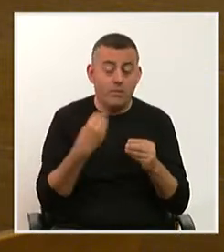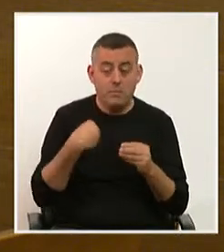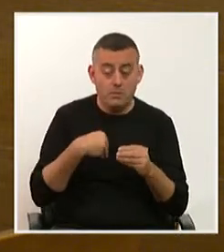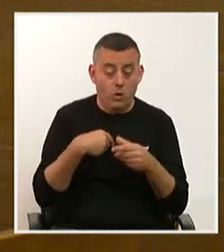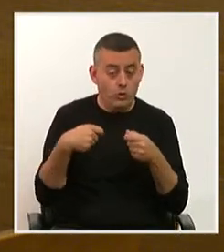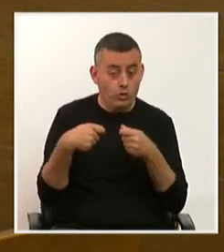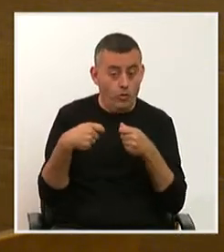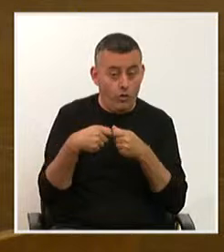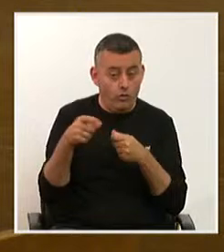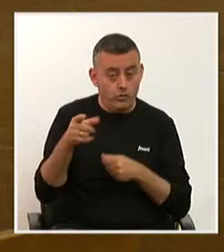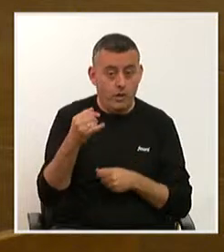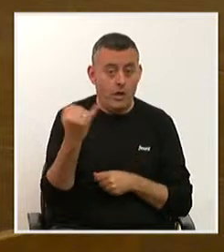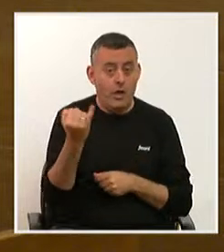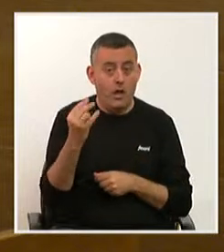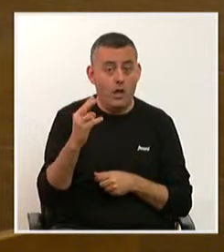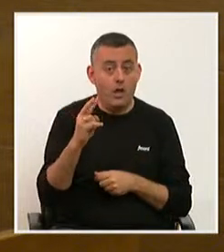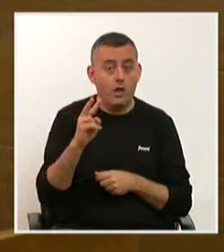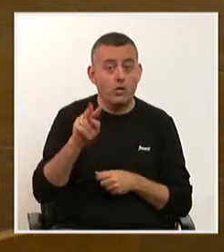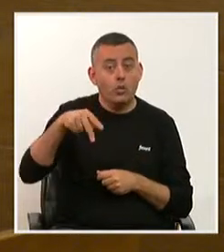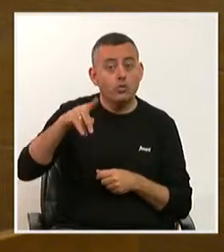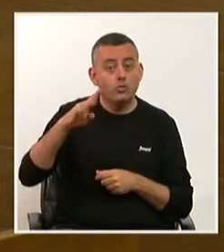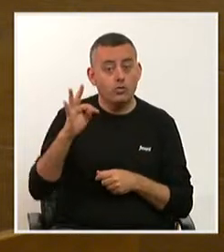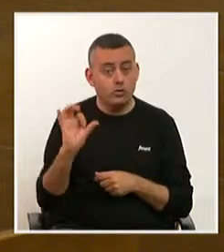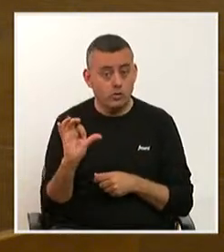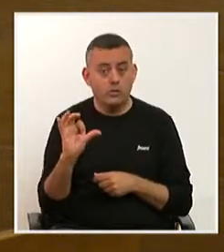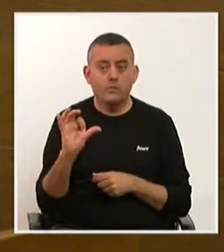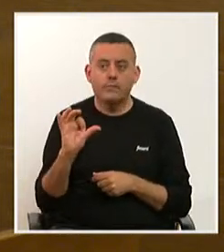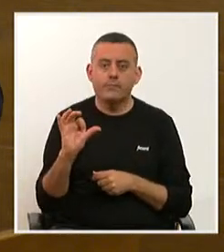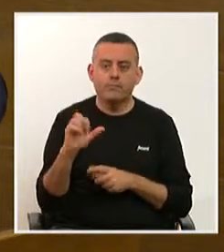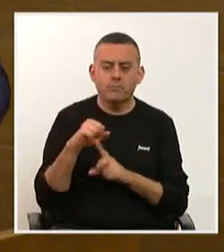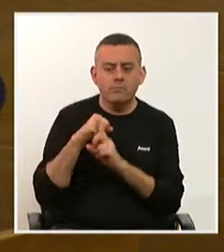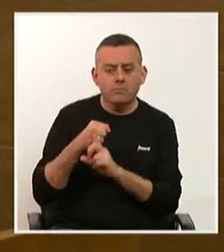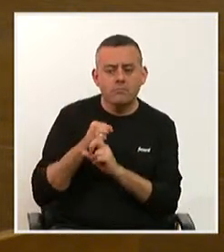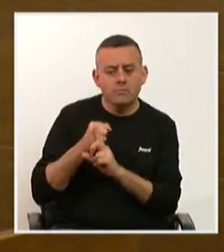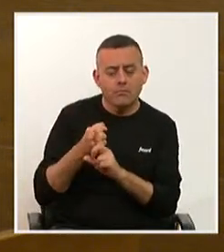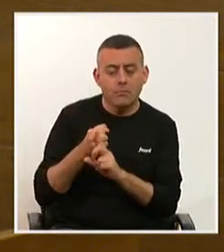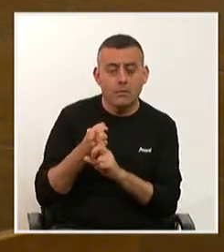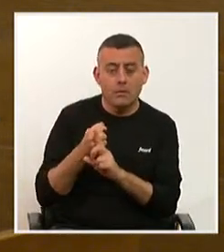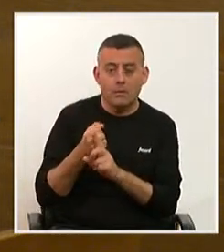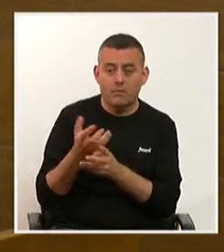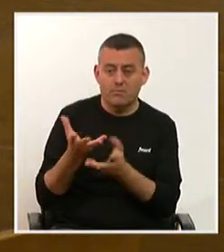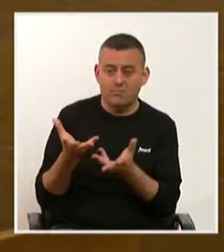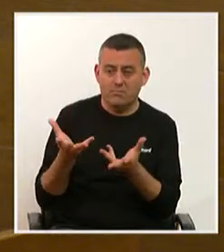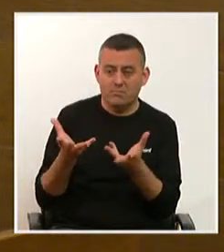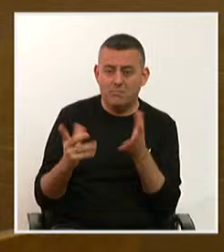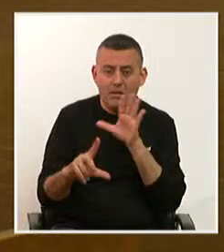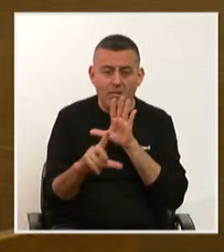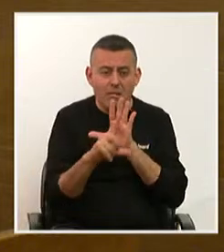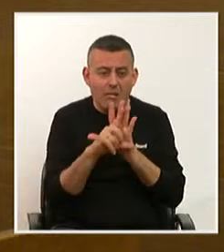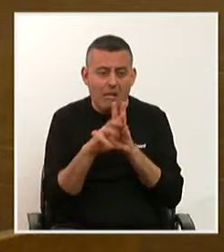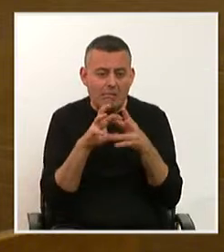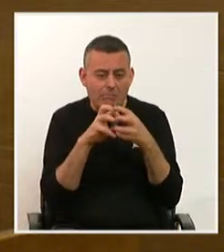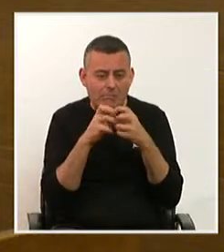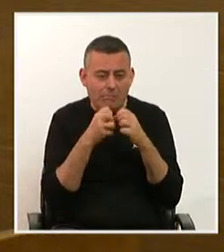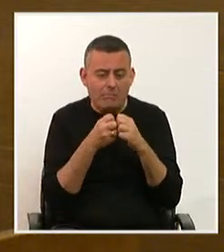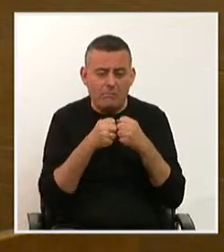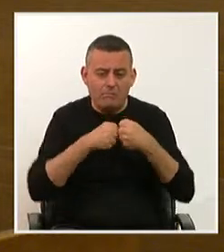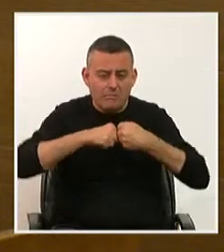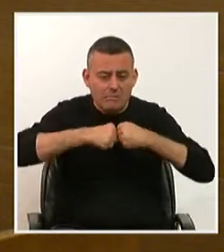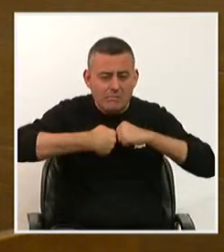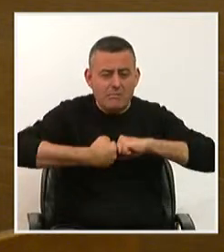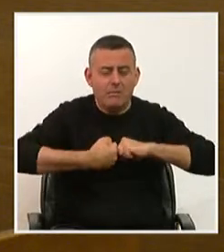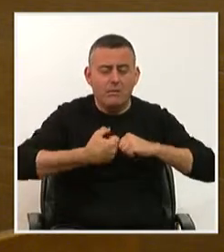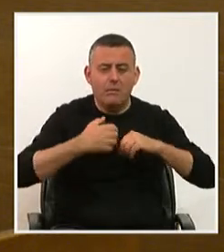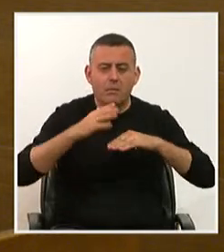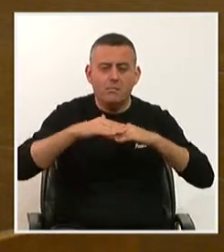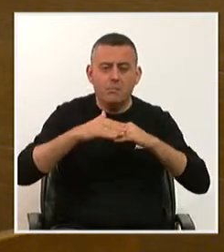de juns vale la pena estrujar el ordenamiento jurídico español por un una simple